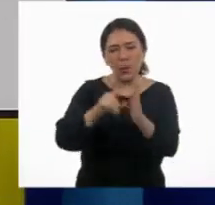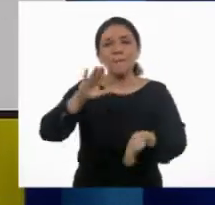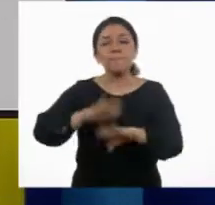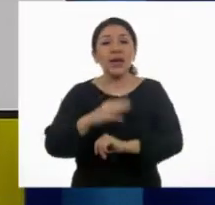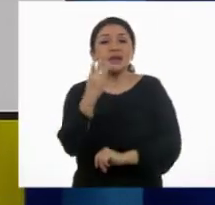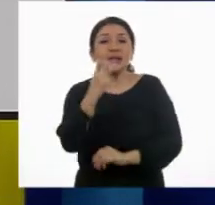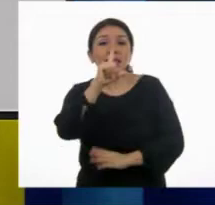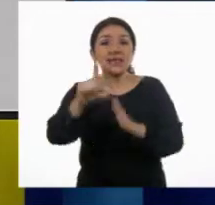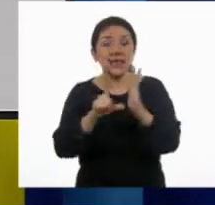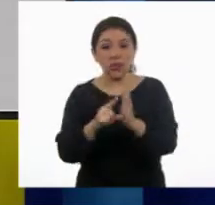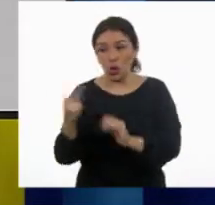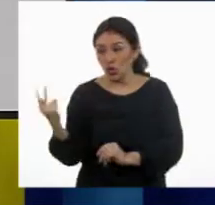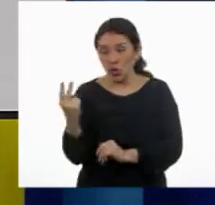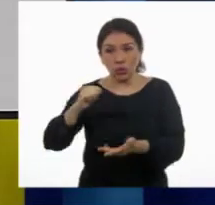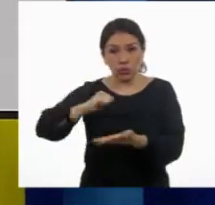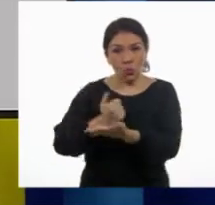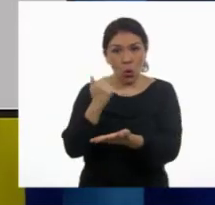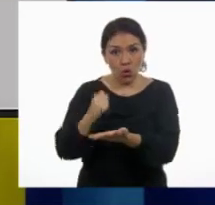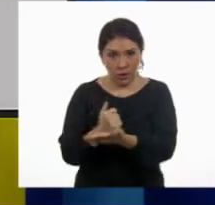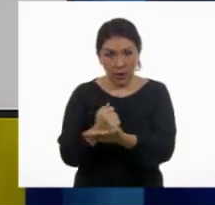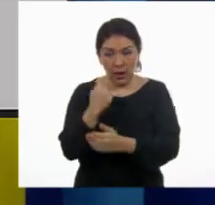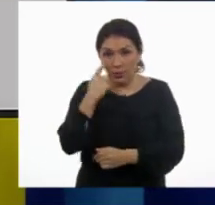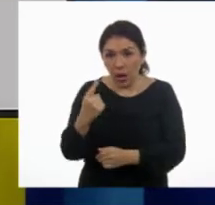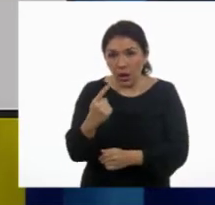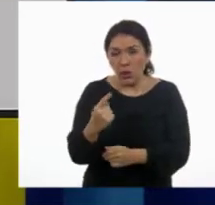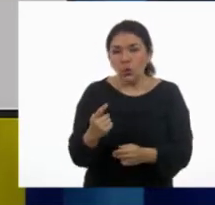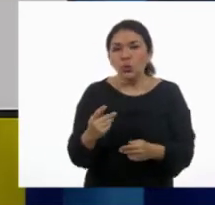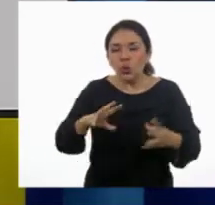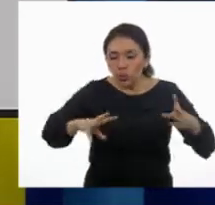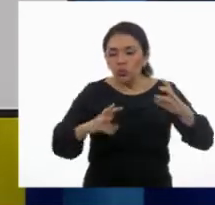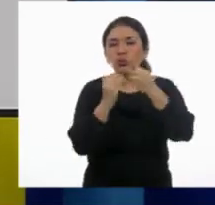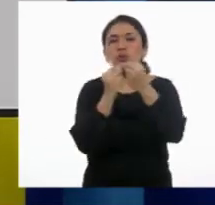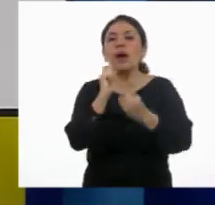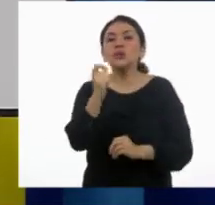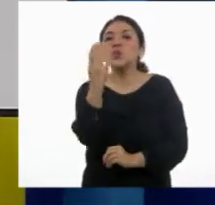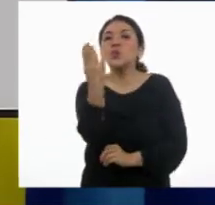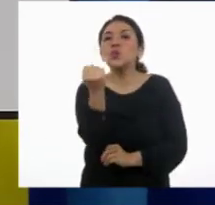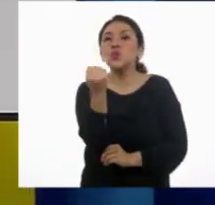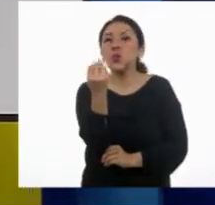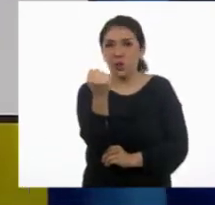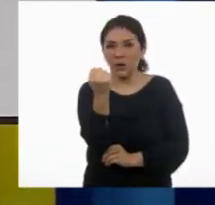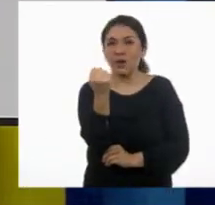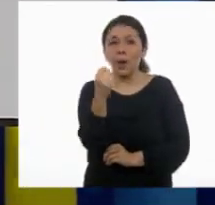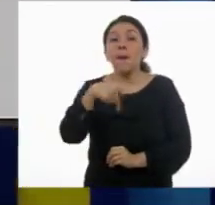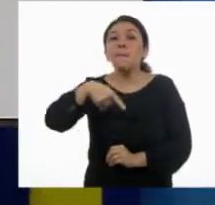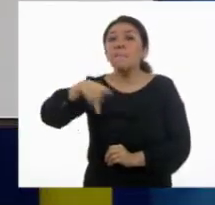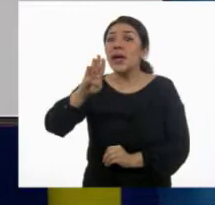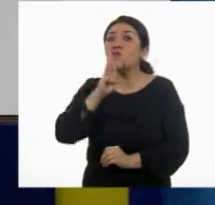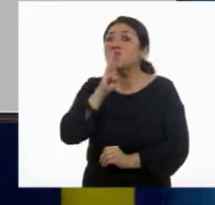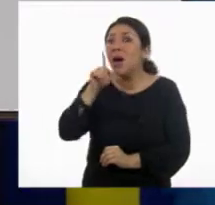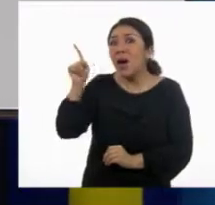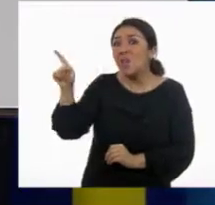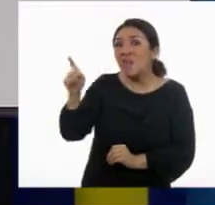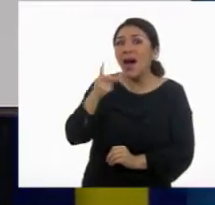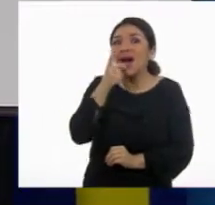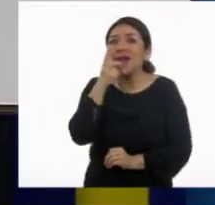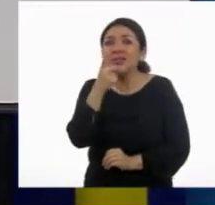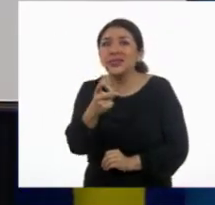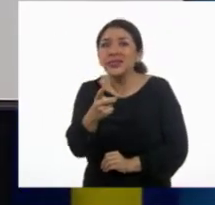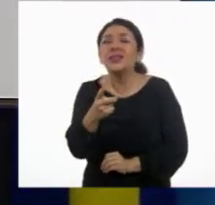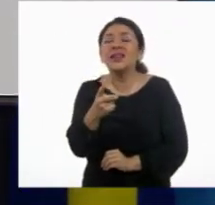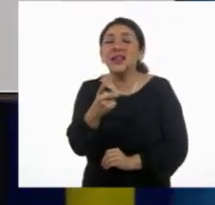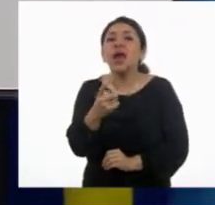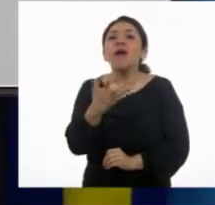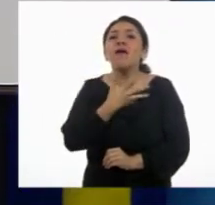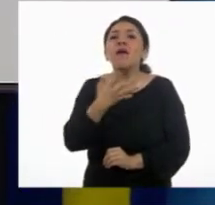3 litros de las dos botellas. Sí. Esto es igual a 9. Uh-huh. Pero la mamá de Ton lo